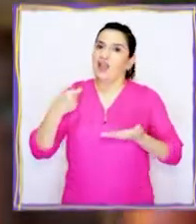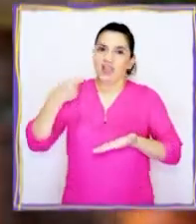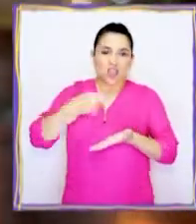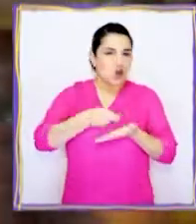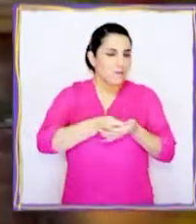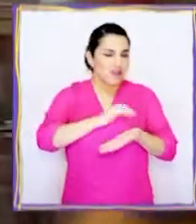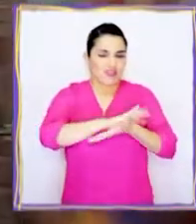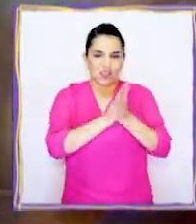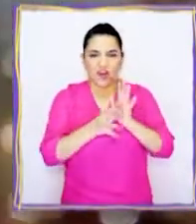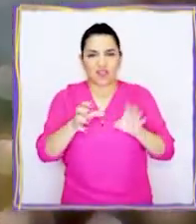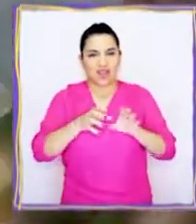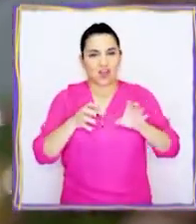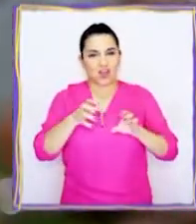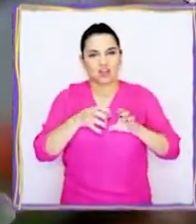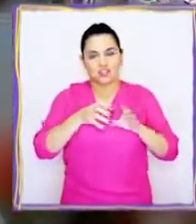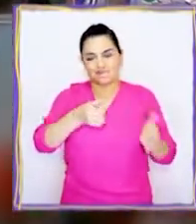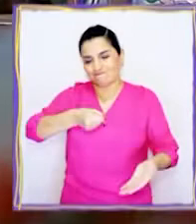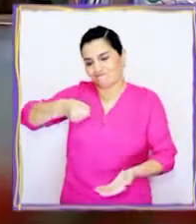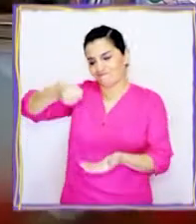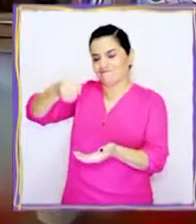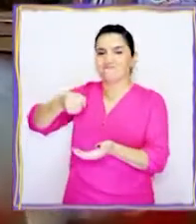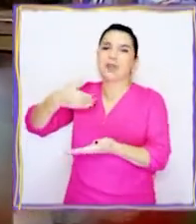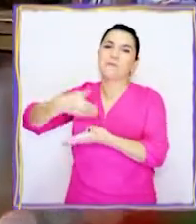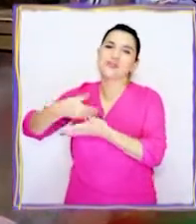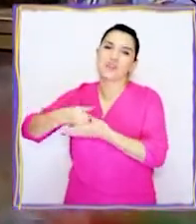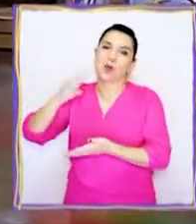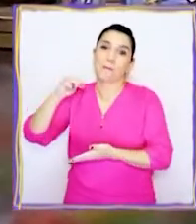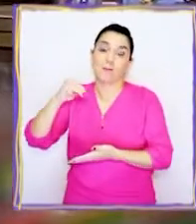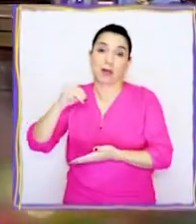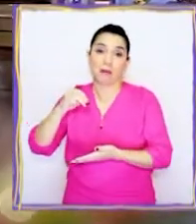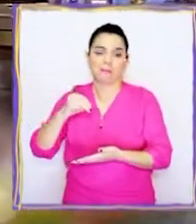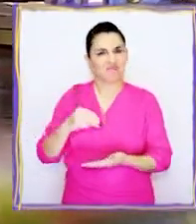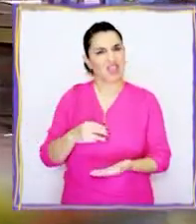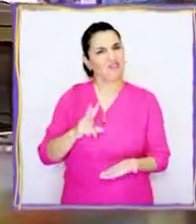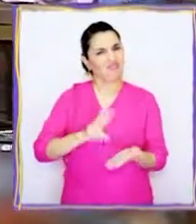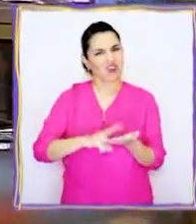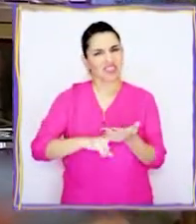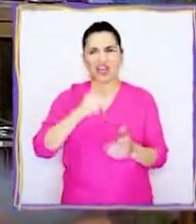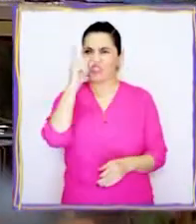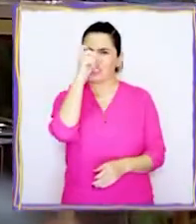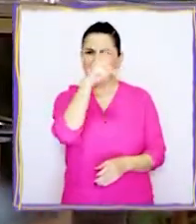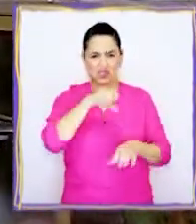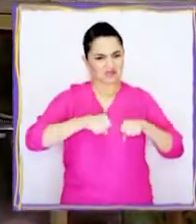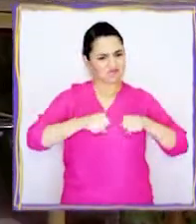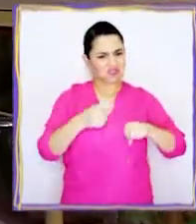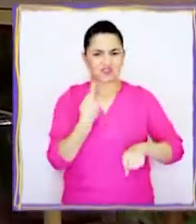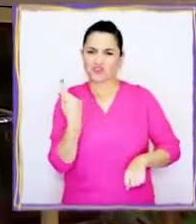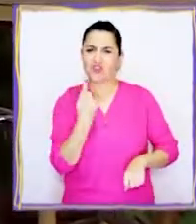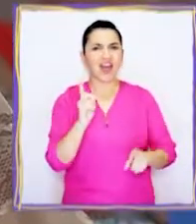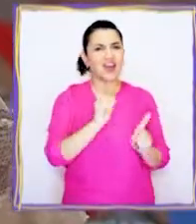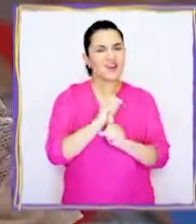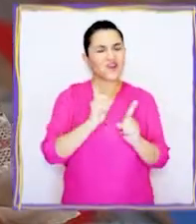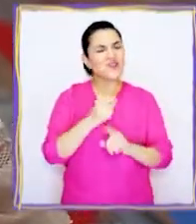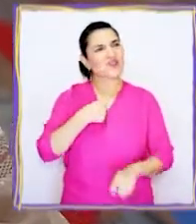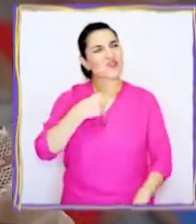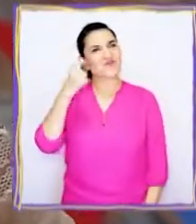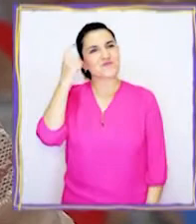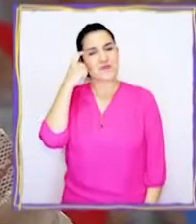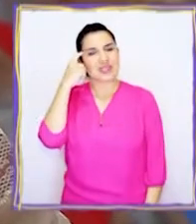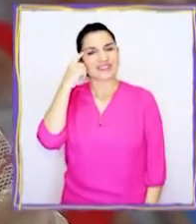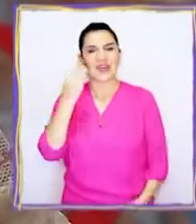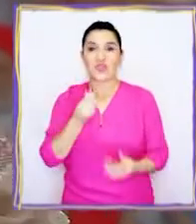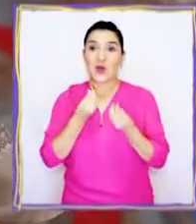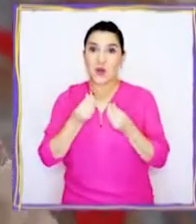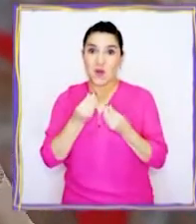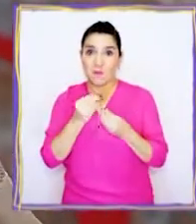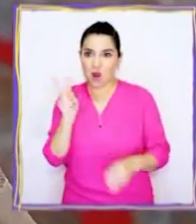Ay, compré todas las cosas que me pidió mi mamá. Y la verdad es que no fue tan difícil ir al supermercado sola. Me quedé